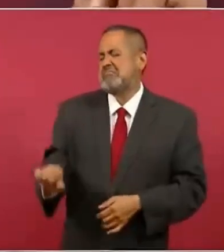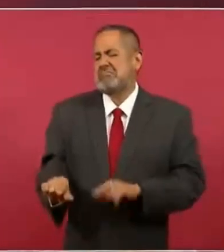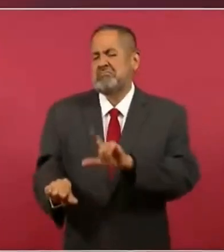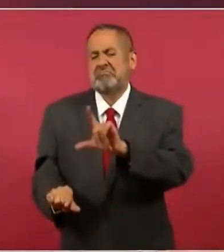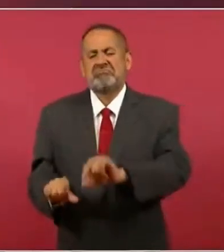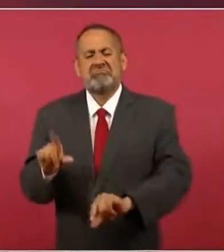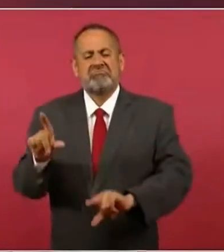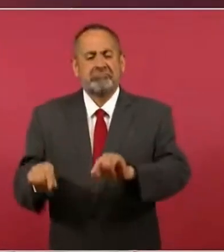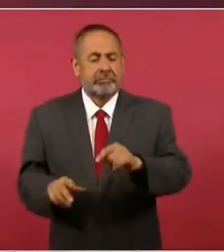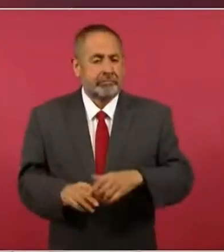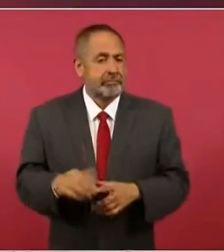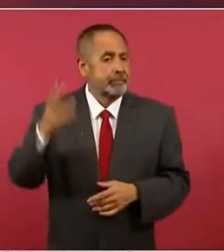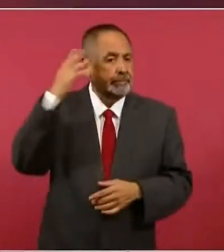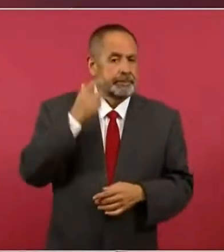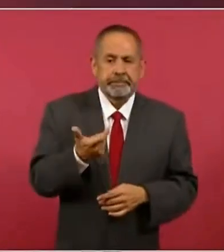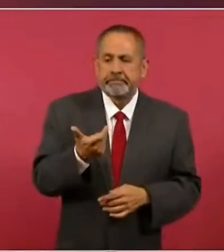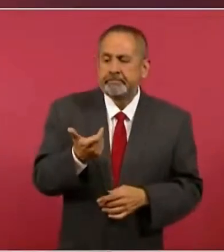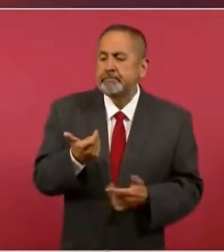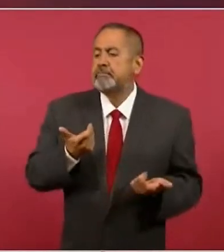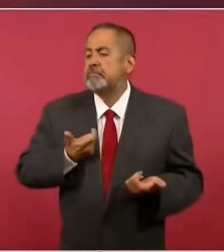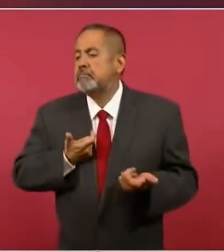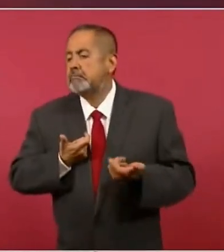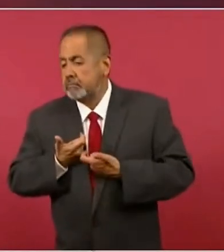y todo era dinero